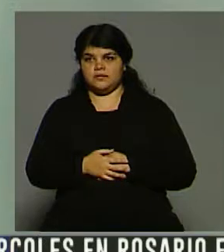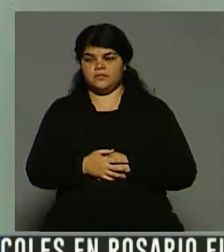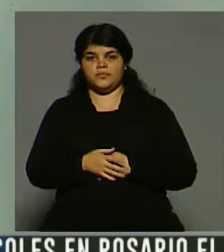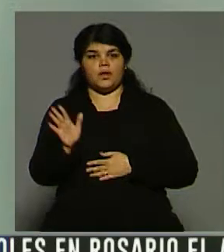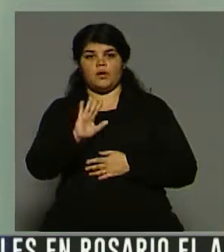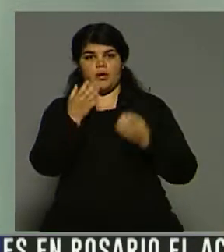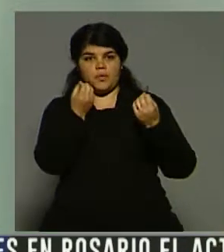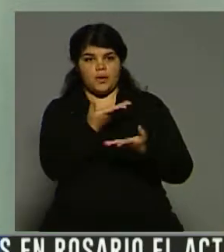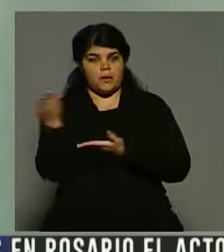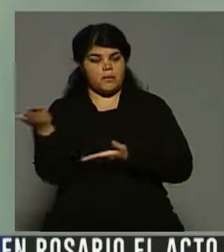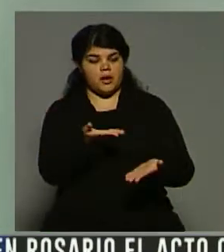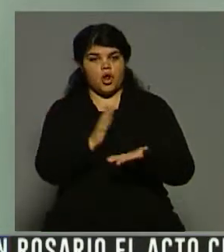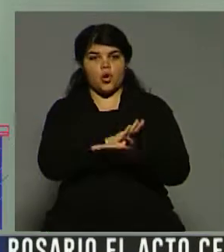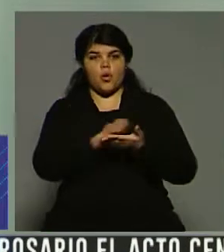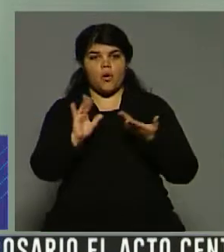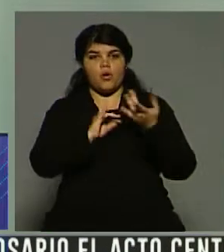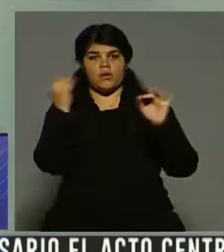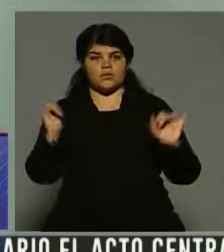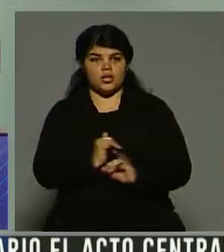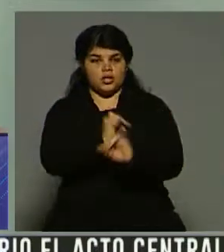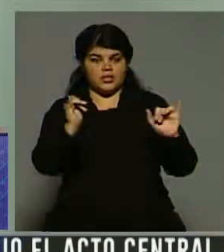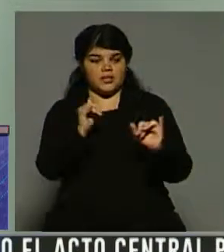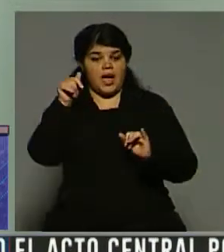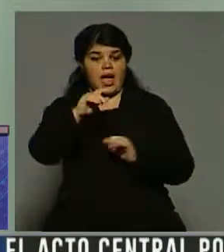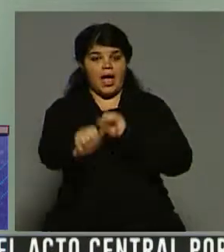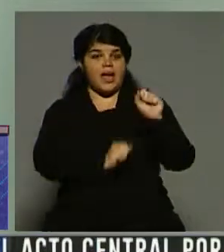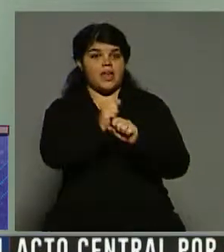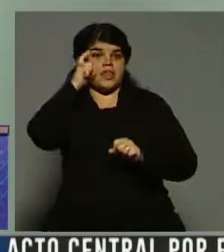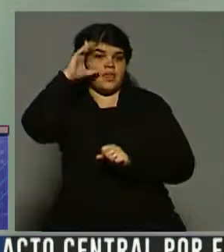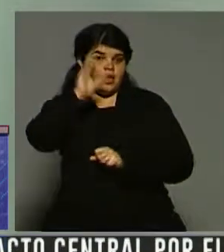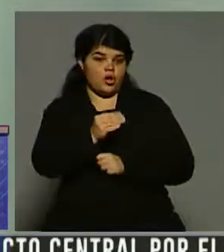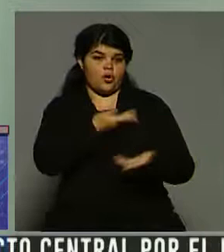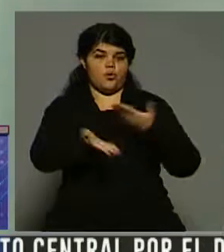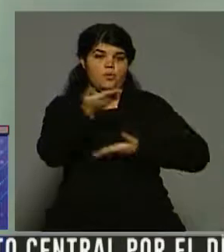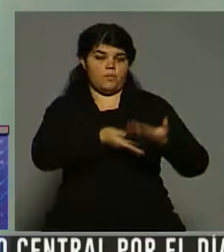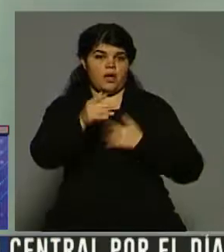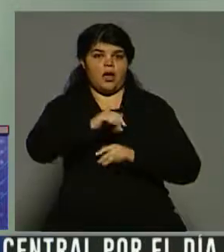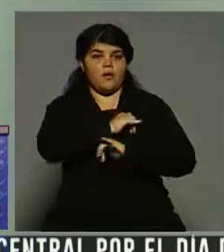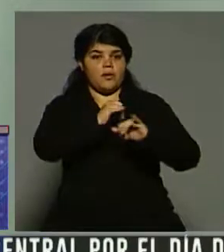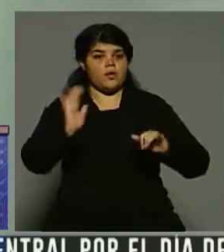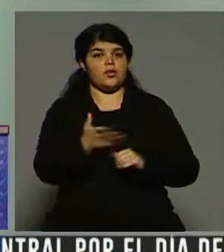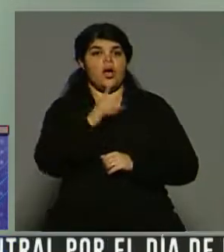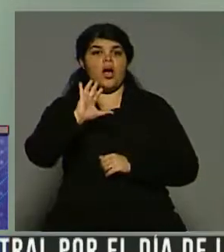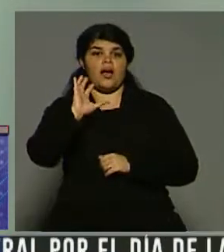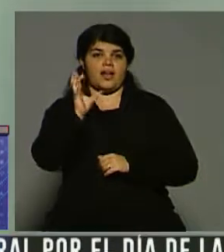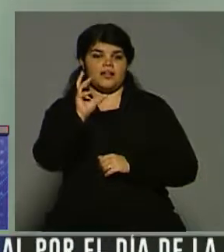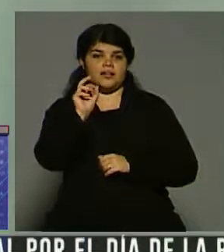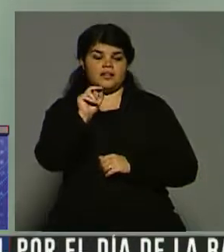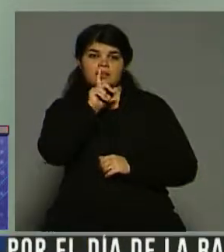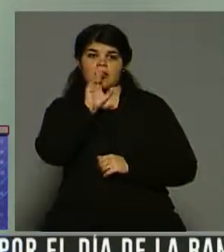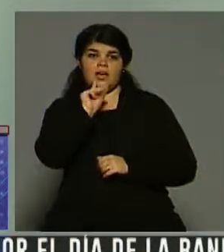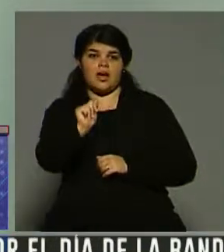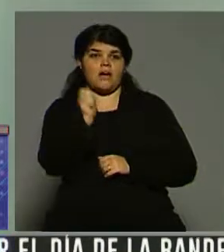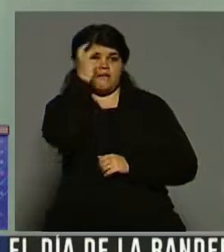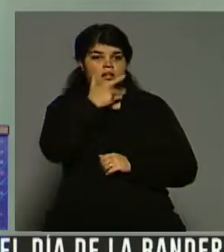¿Cómo les va? Bienvenidos a una nueva edición de Unidiversidad Noticias. Hasta las 22 los vamos a estar acompañando con toda la información por el canal 30 de la TDA, 22 es Super